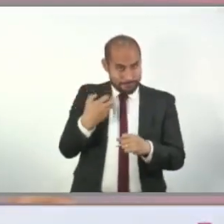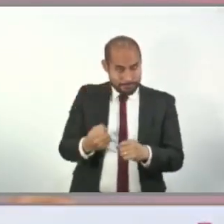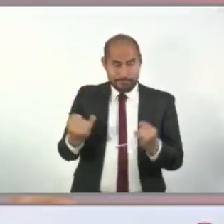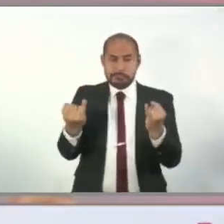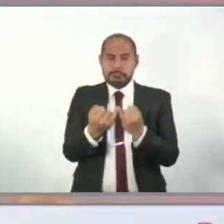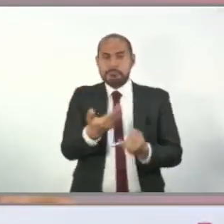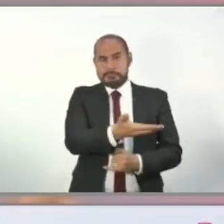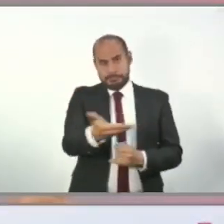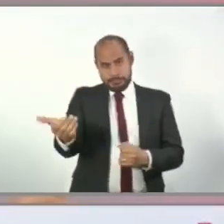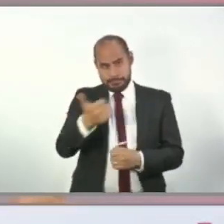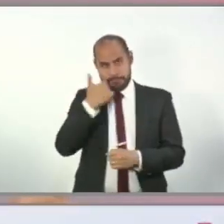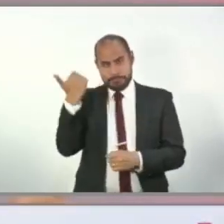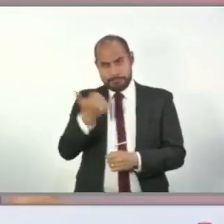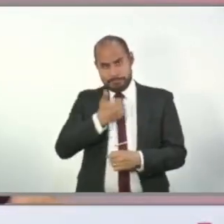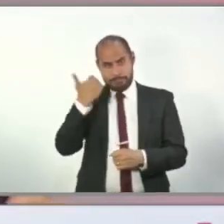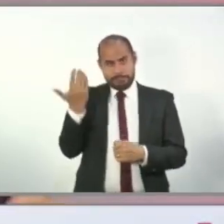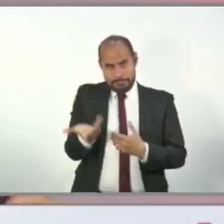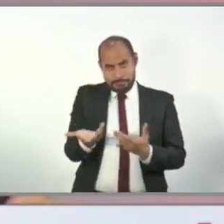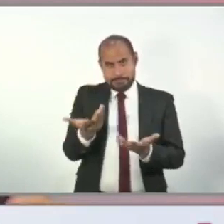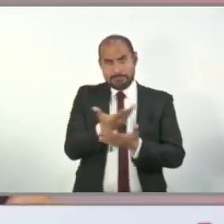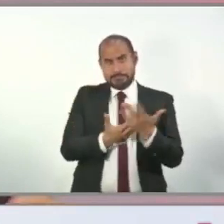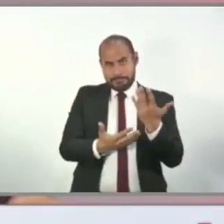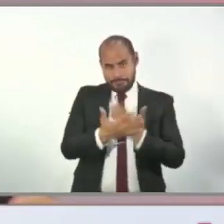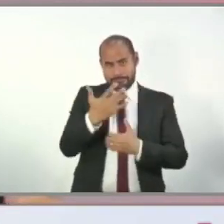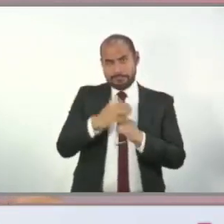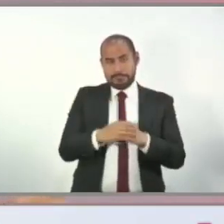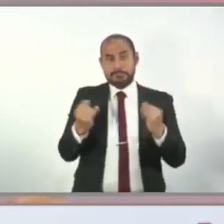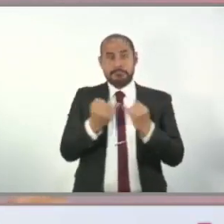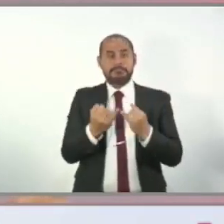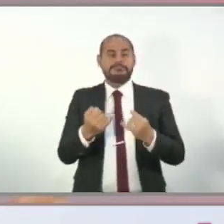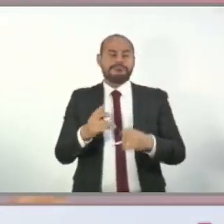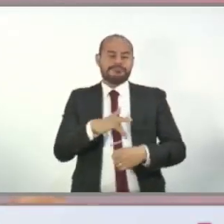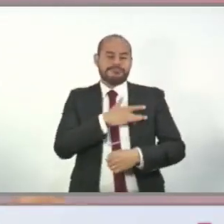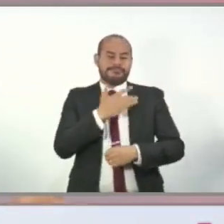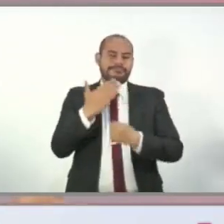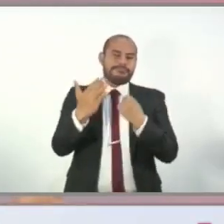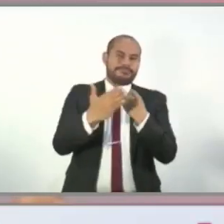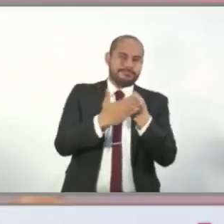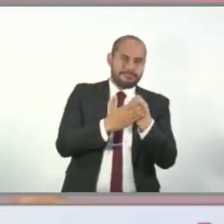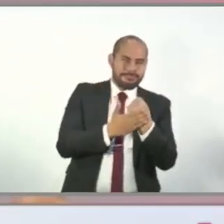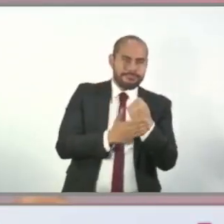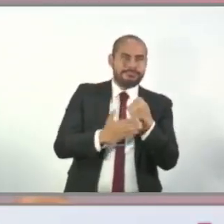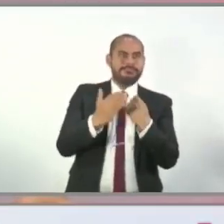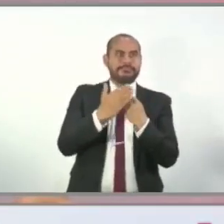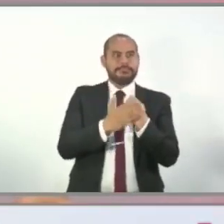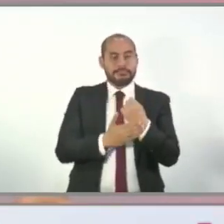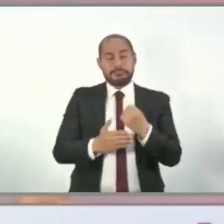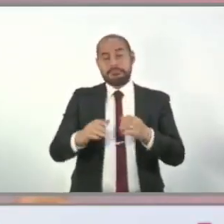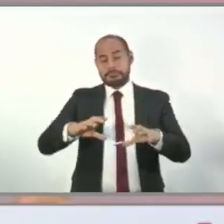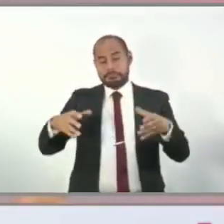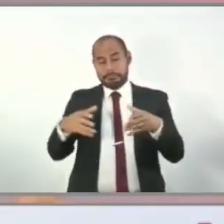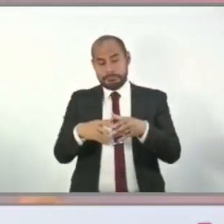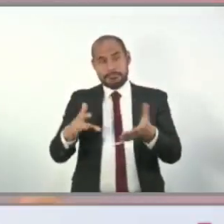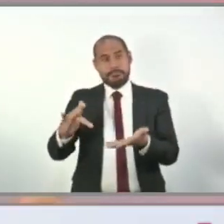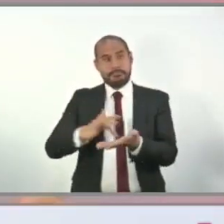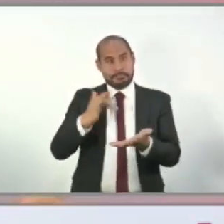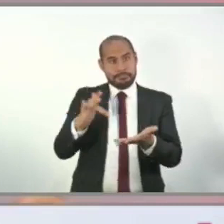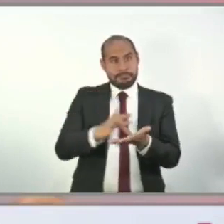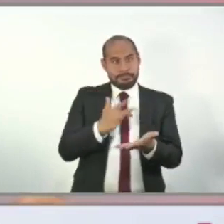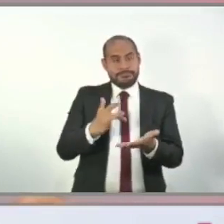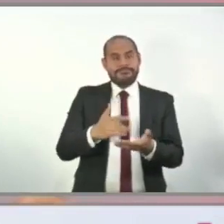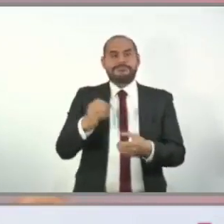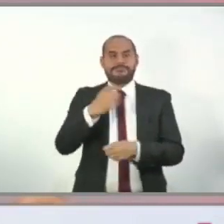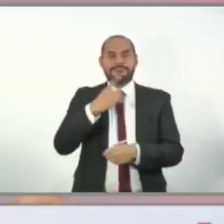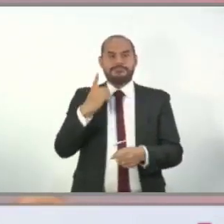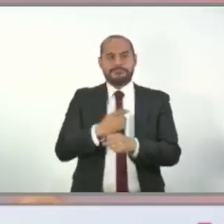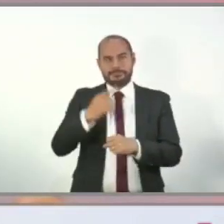estudiantes, pero también es un momento de consolación para nuestra comunidad de colaboradores, pues es oportunidad